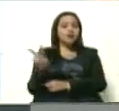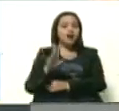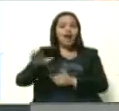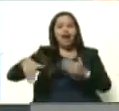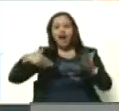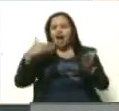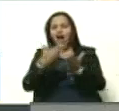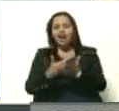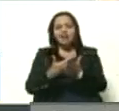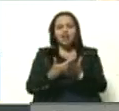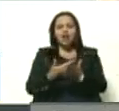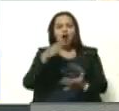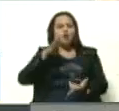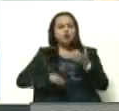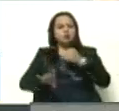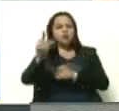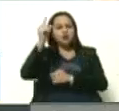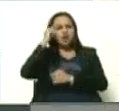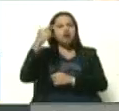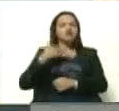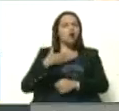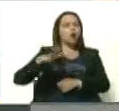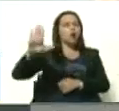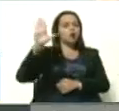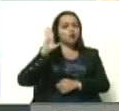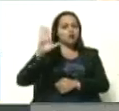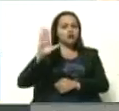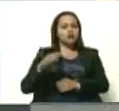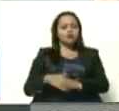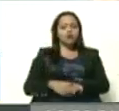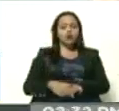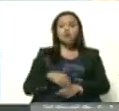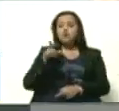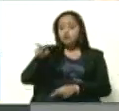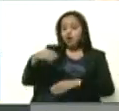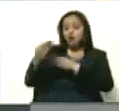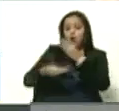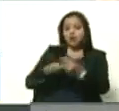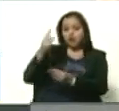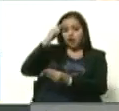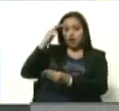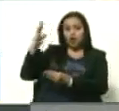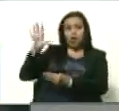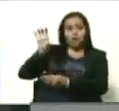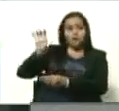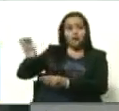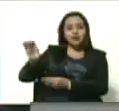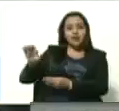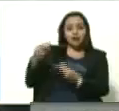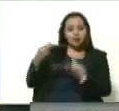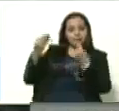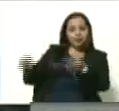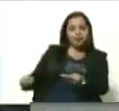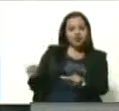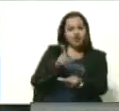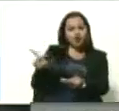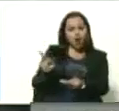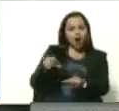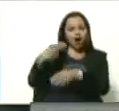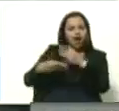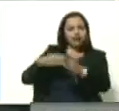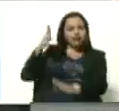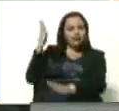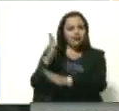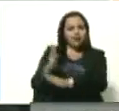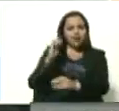último de mis días. Lo juro. Y así lo hiciere, que Dios y la patria los premien, si no, que os